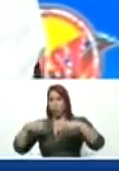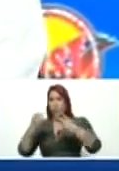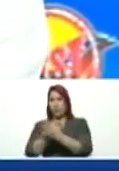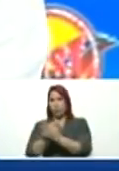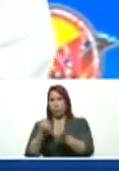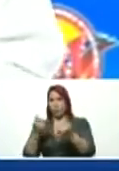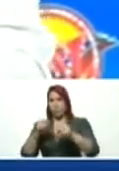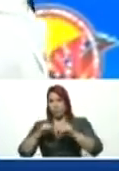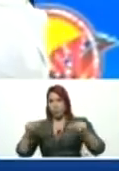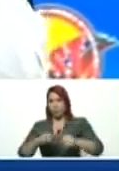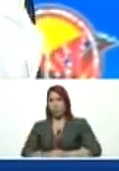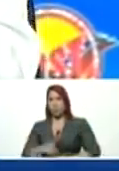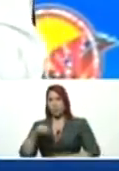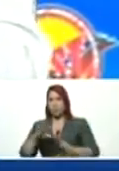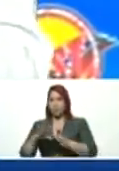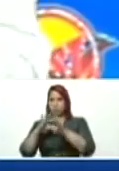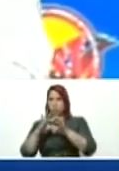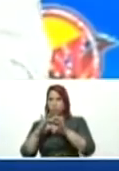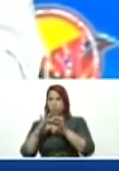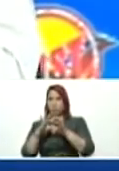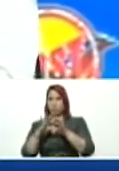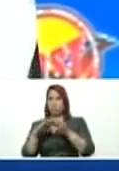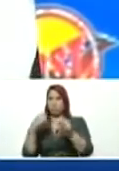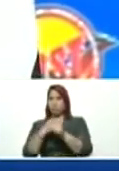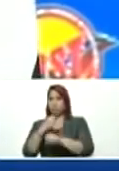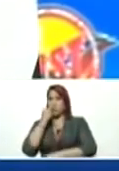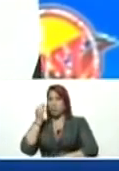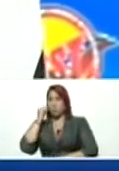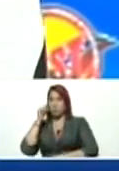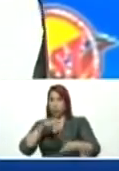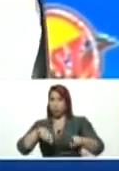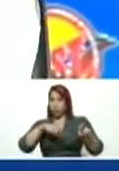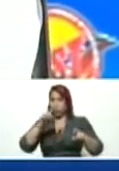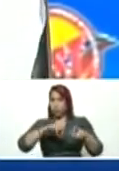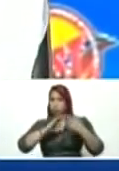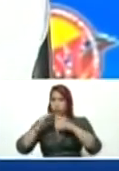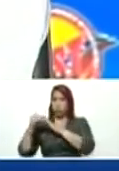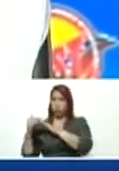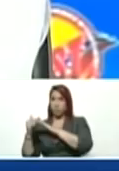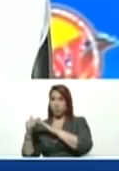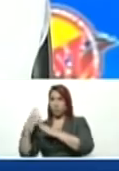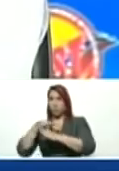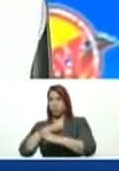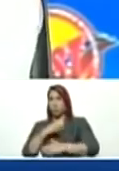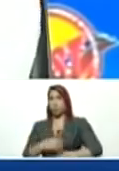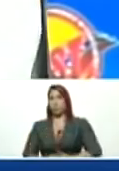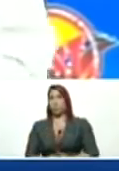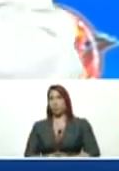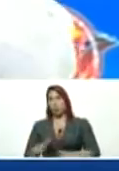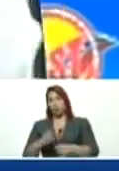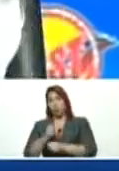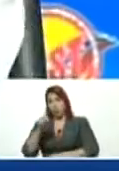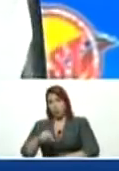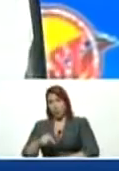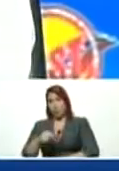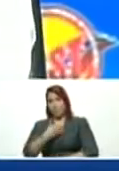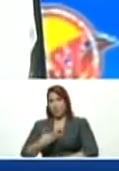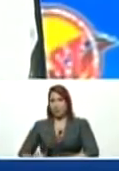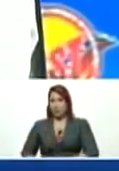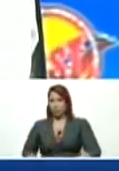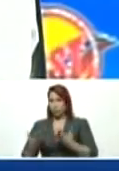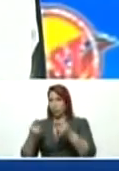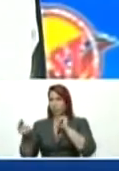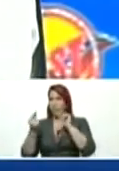en el territorio de esa unidad obrero campesina comunera nosotros creemos también en presidente y vamos a dar el debate